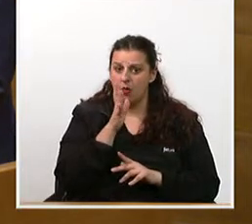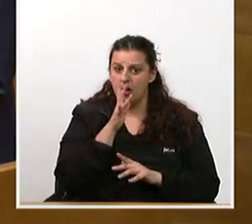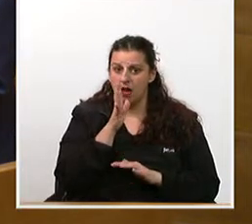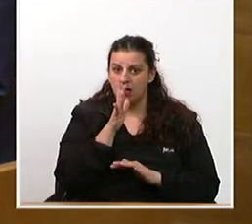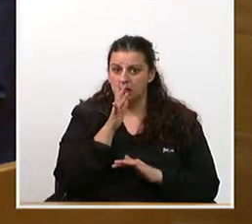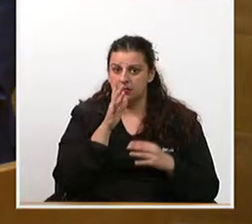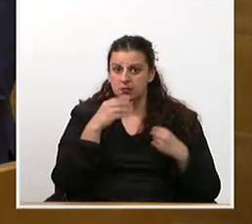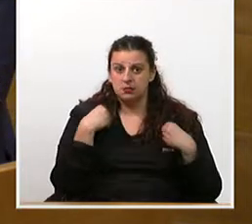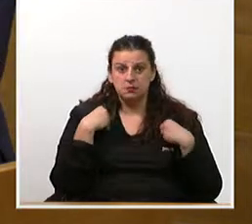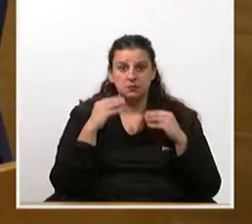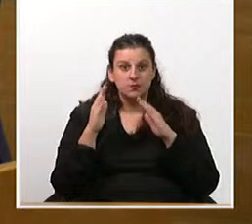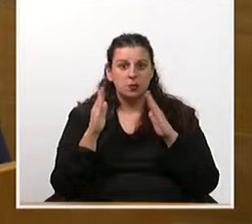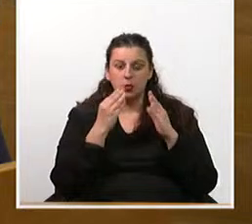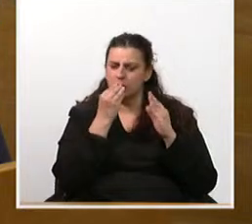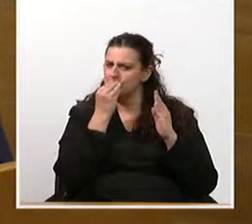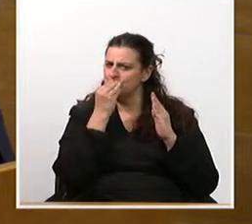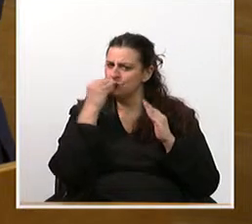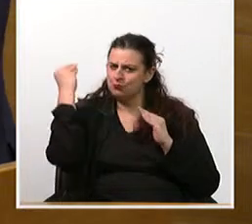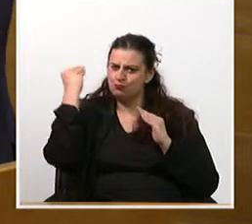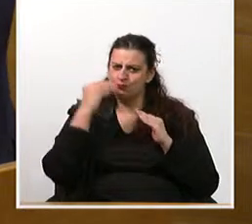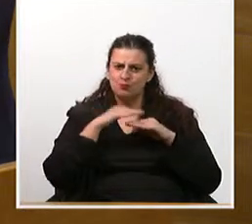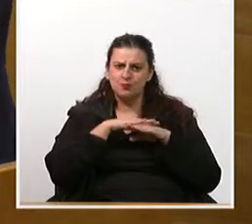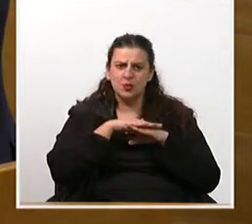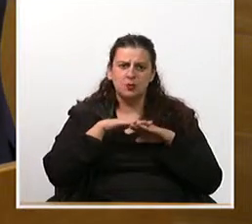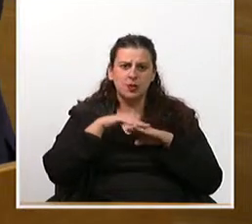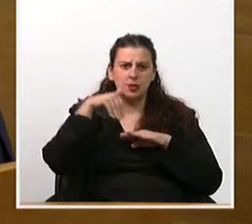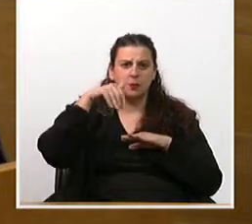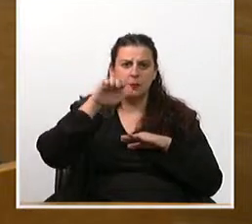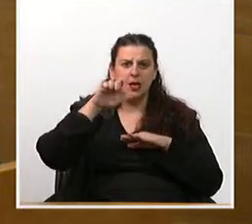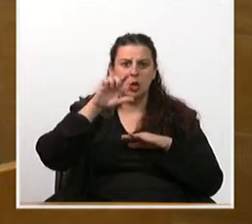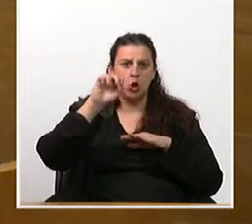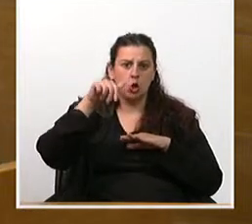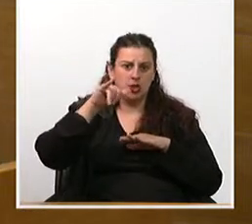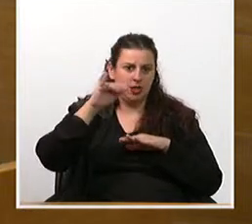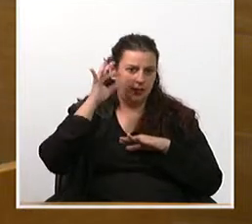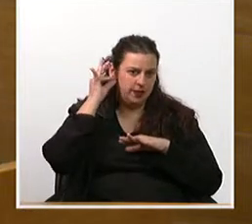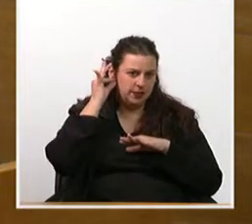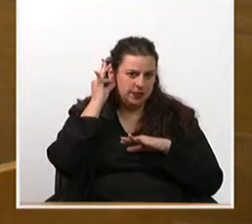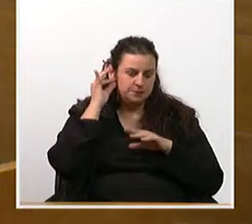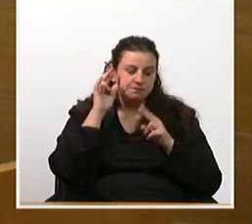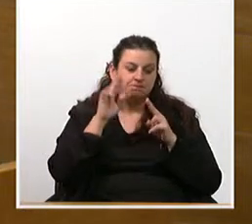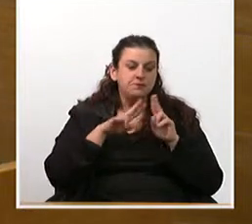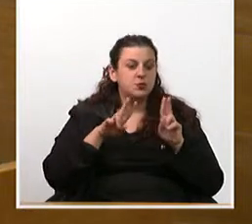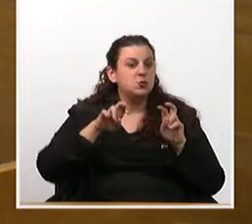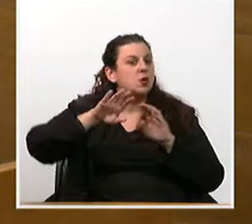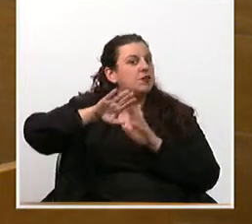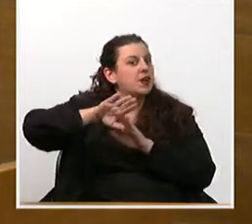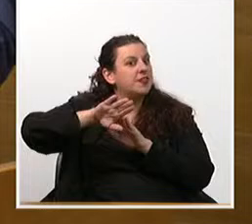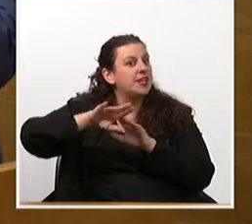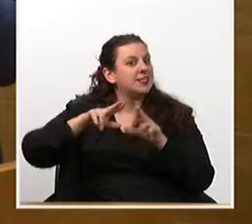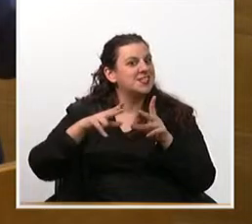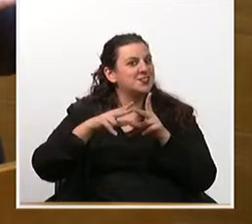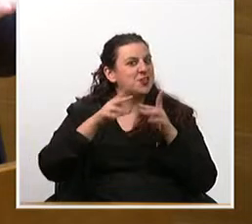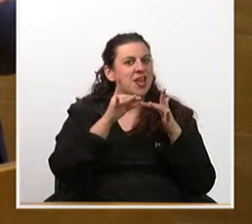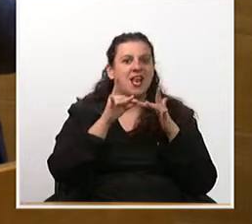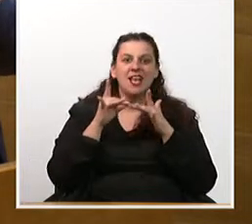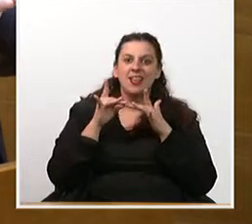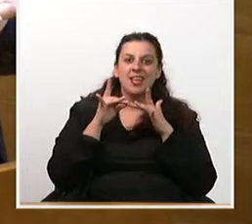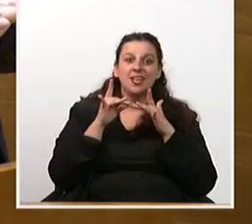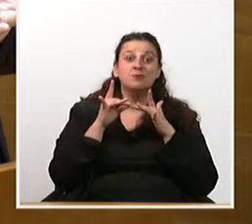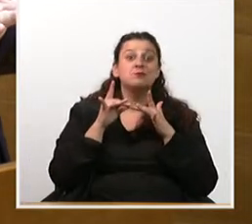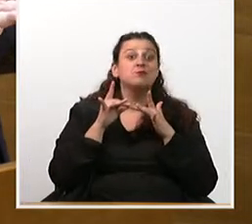ahora una época dorada con el gobierno de Georgia meloni y una nueva derecha social a la cabeza